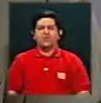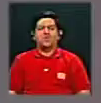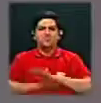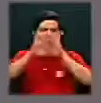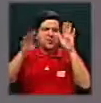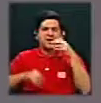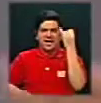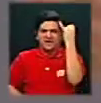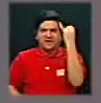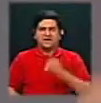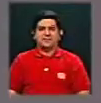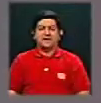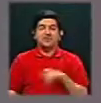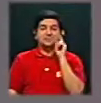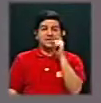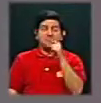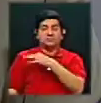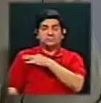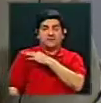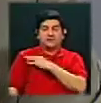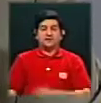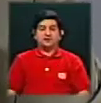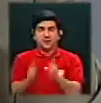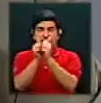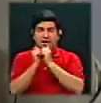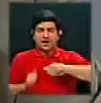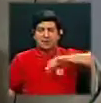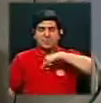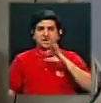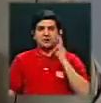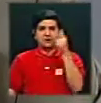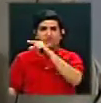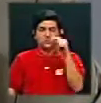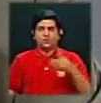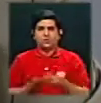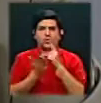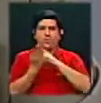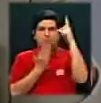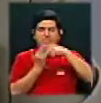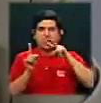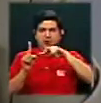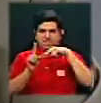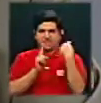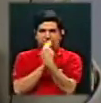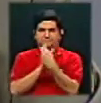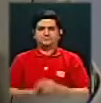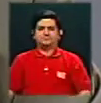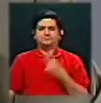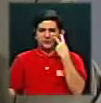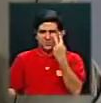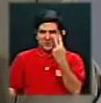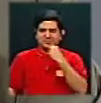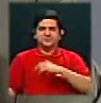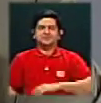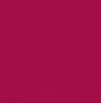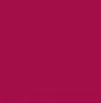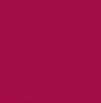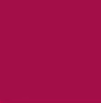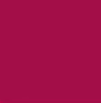Encantado. Planteamientos y a ustedes los invito a que nos acompañen la próxima semana en un nuevo programa de Puntos de Vista. Hasta entonces.